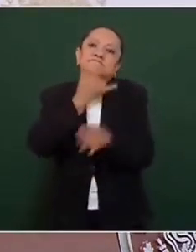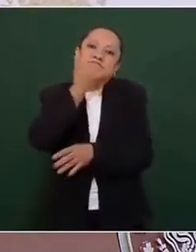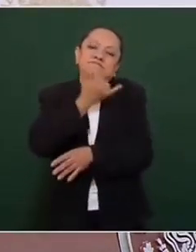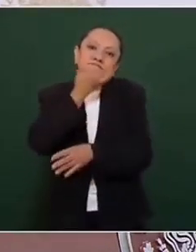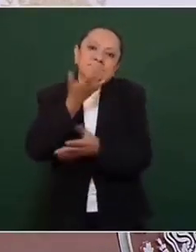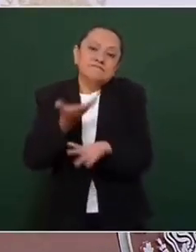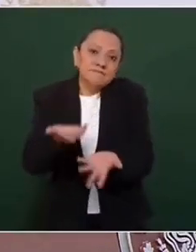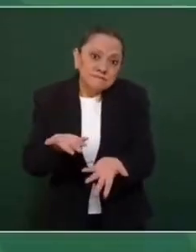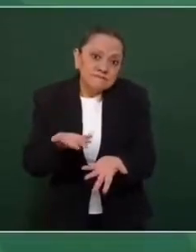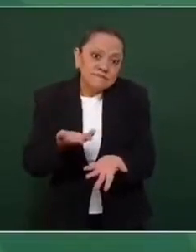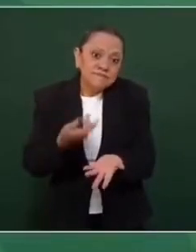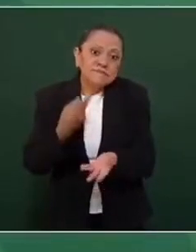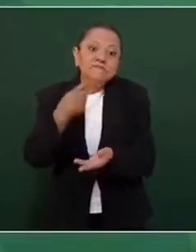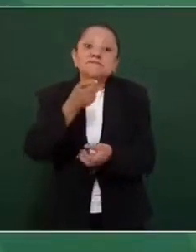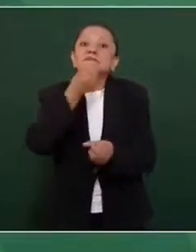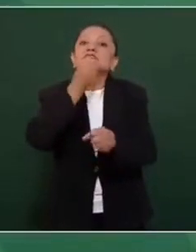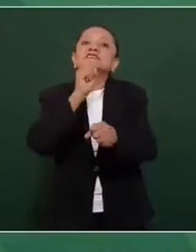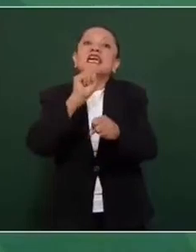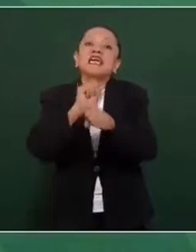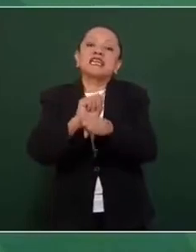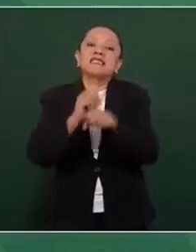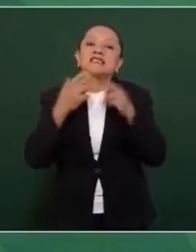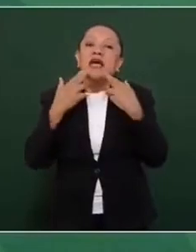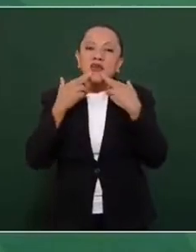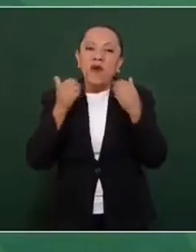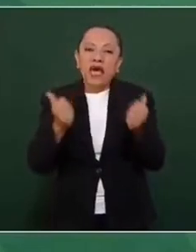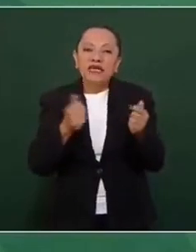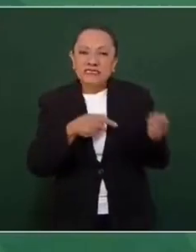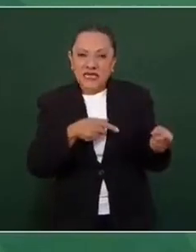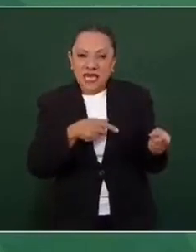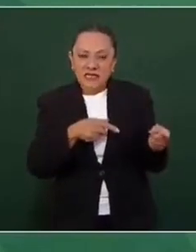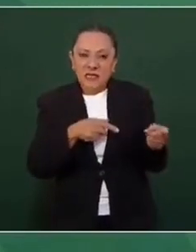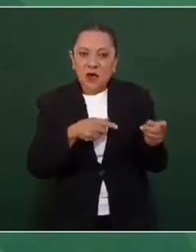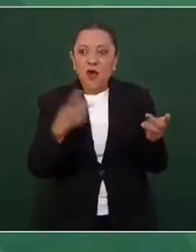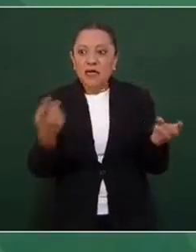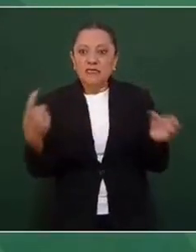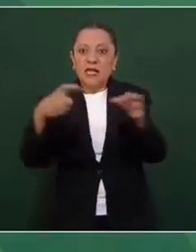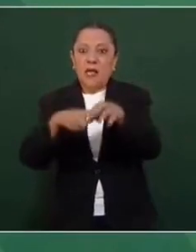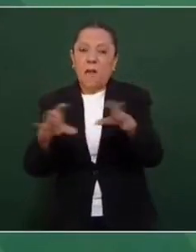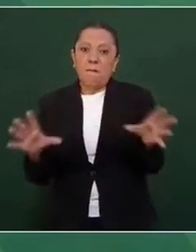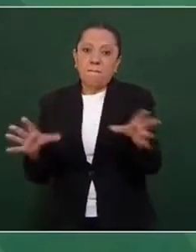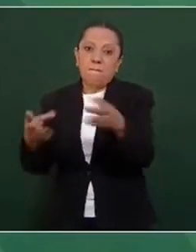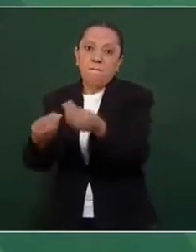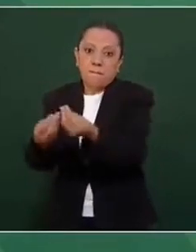la secretaria de hacienda forma parte